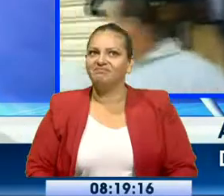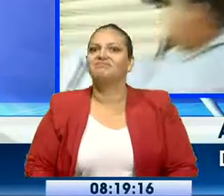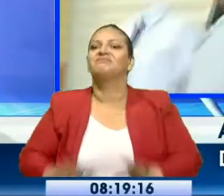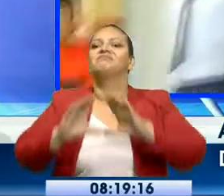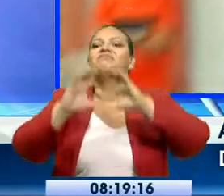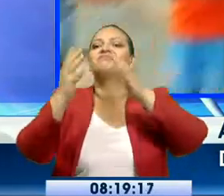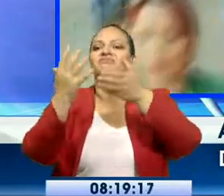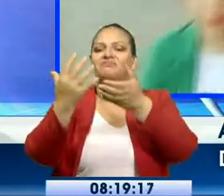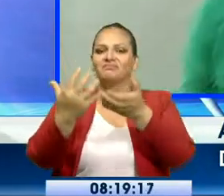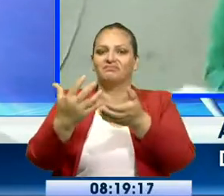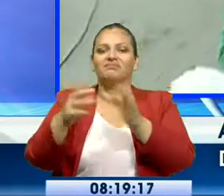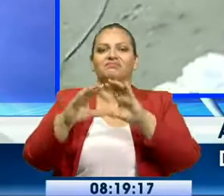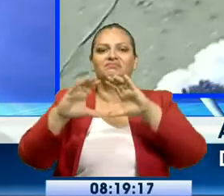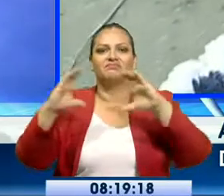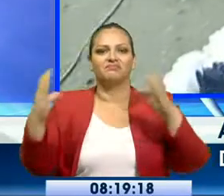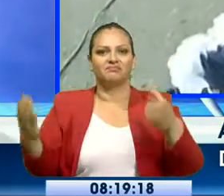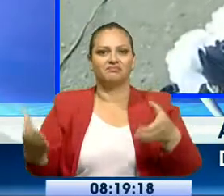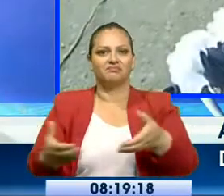momento